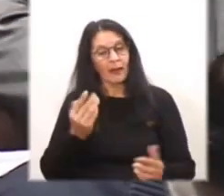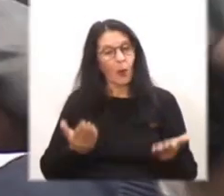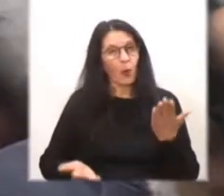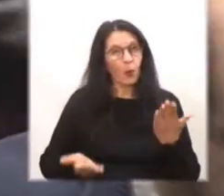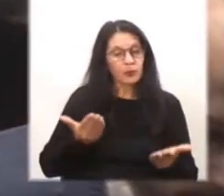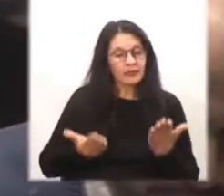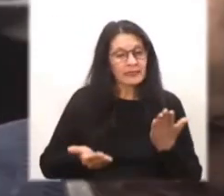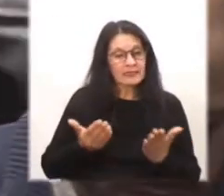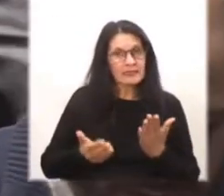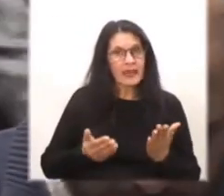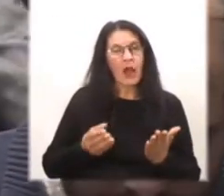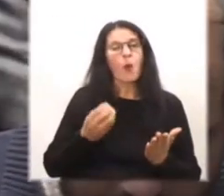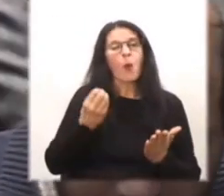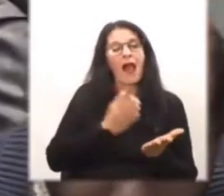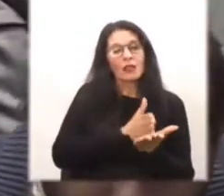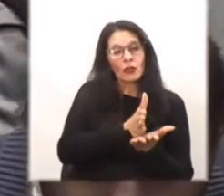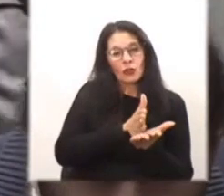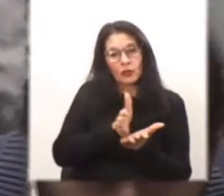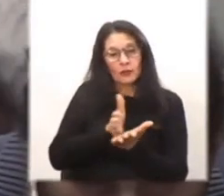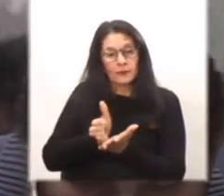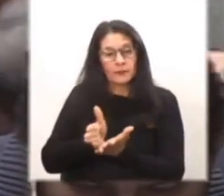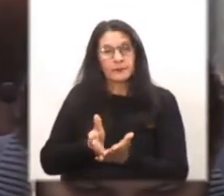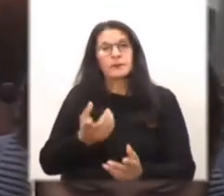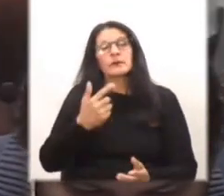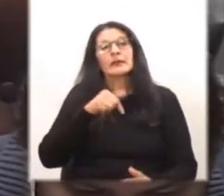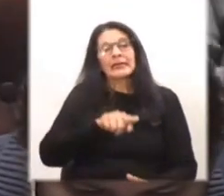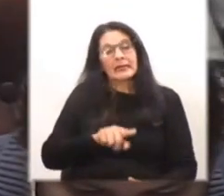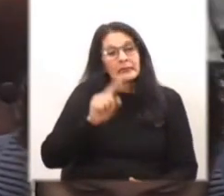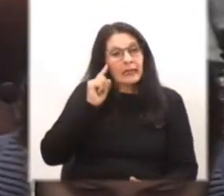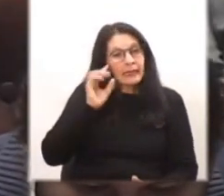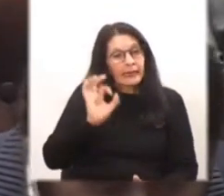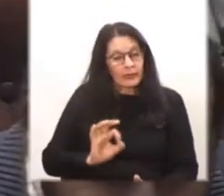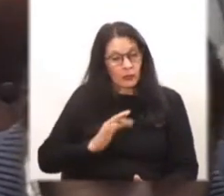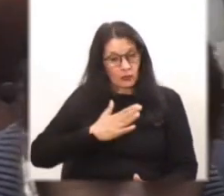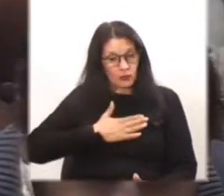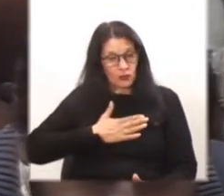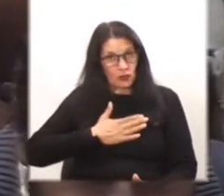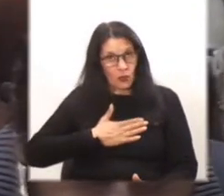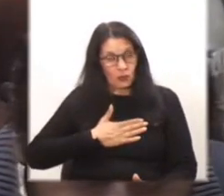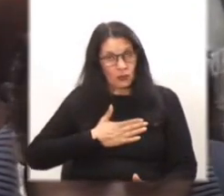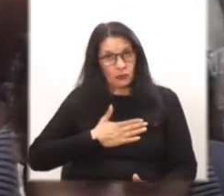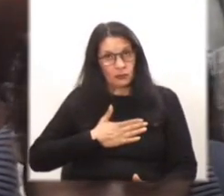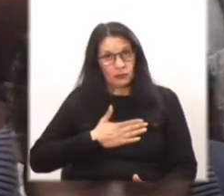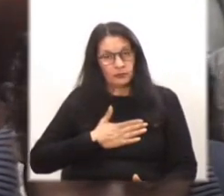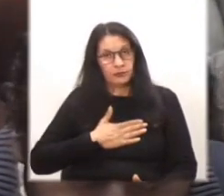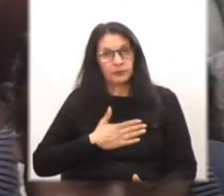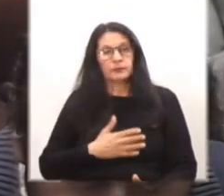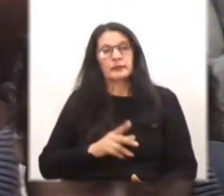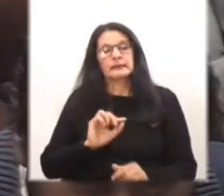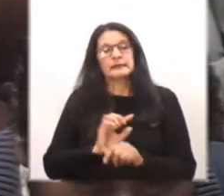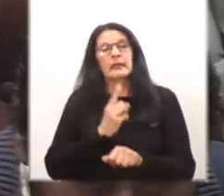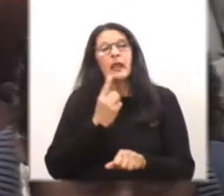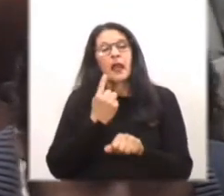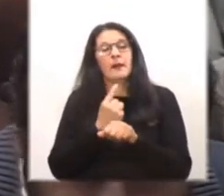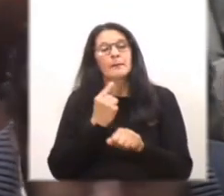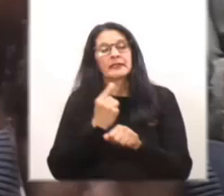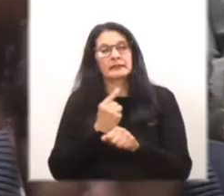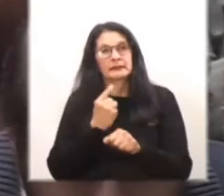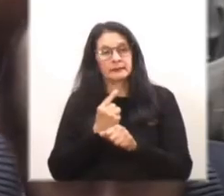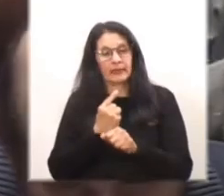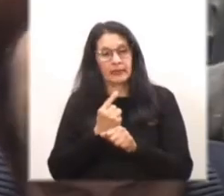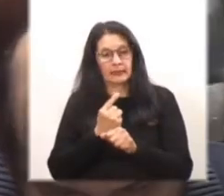el reparto. Y esta, creo yo, es parte de la principal